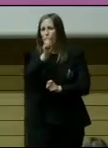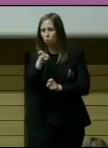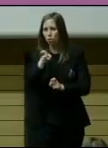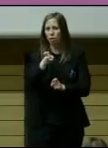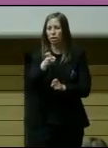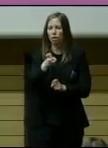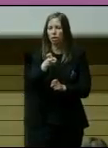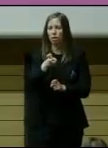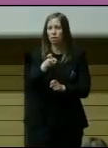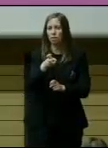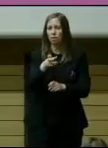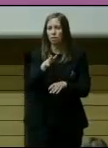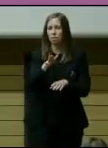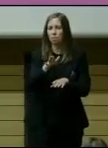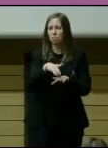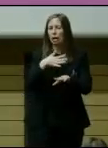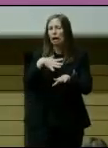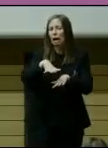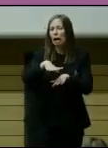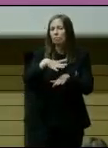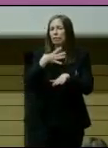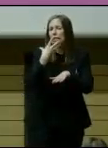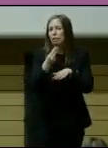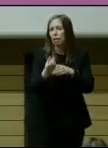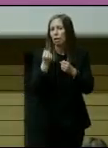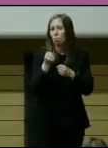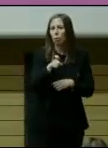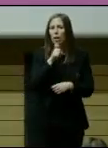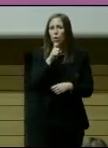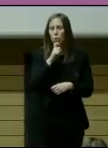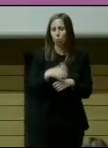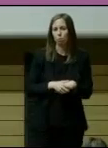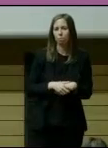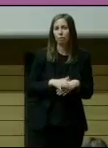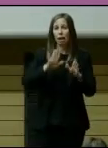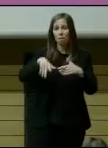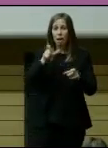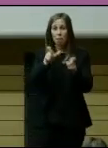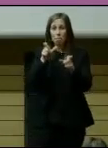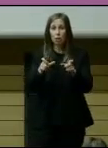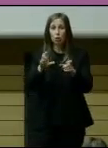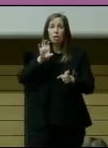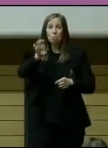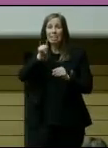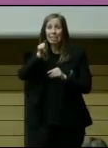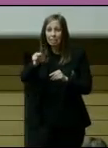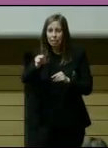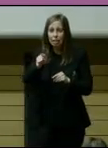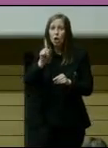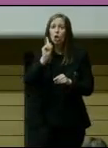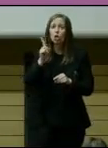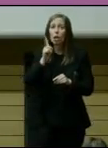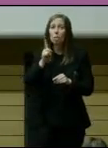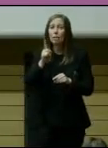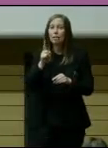muy particular y tribal de entender el poder. Y por tanto, la gente en Afganistán depende exclusivamente